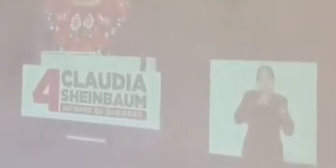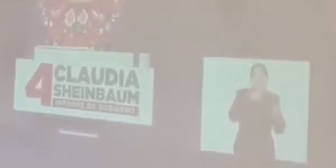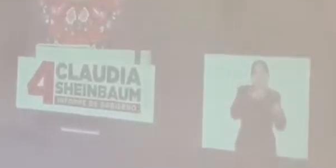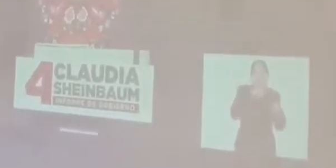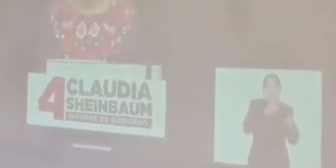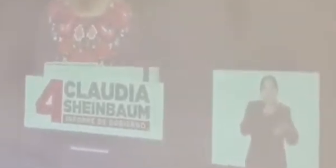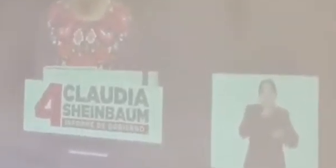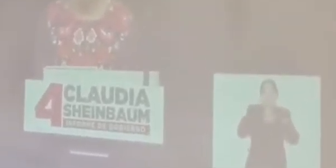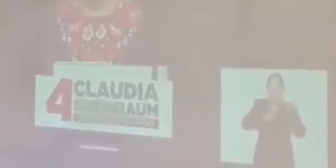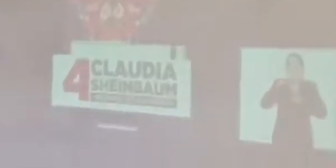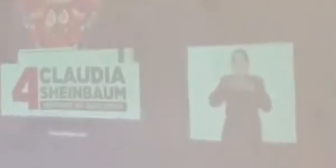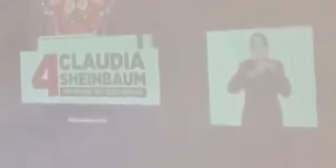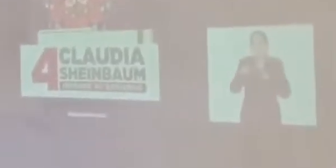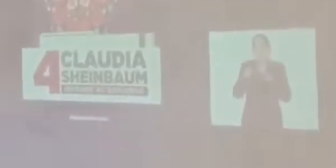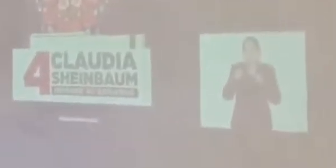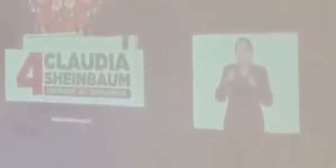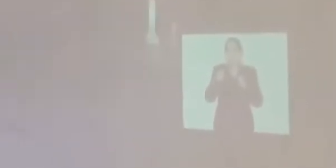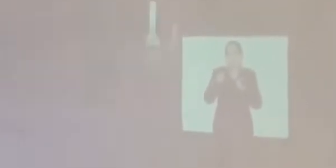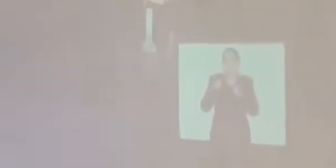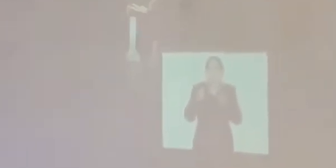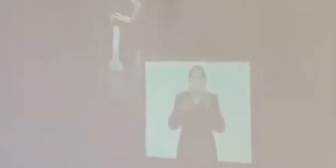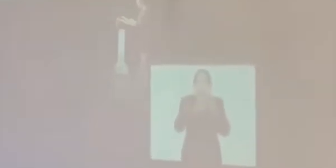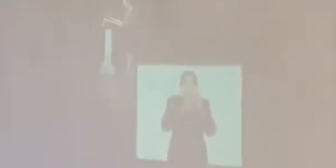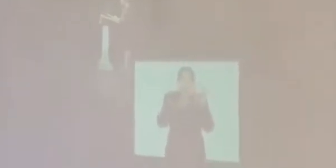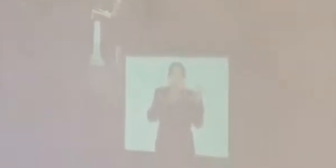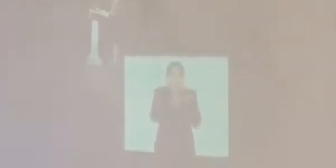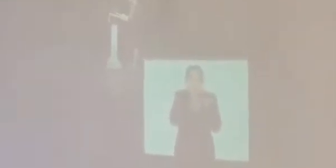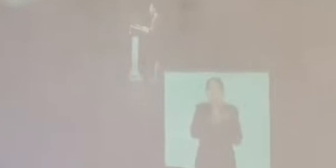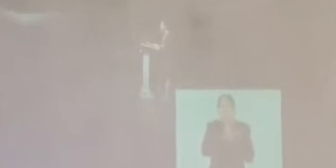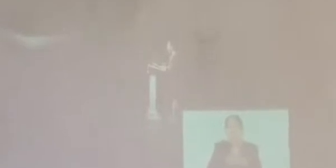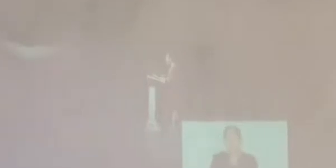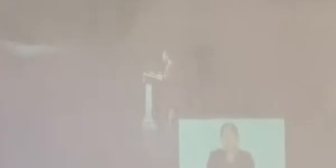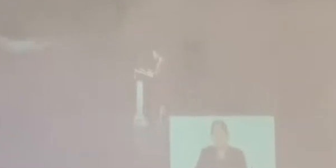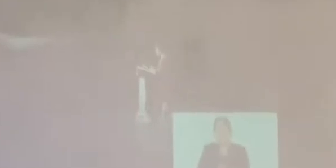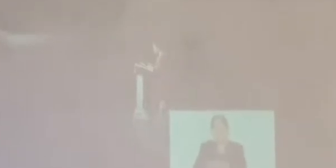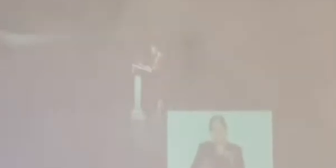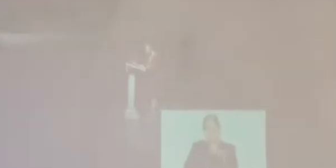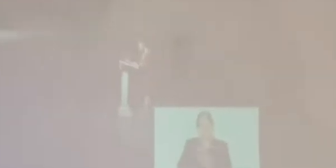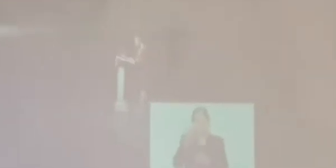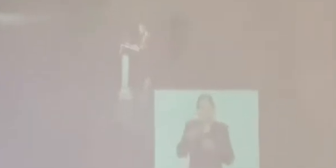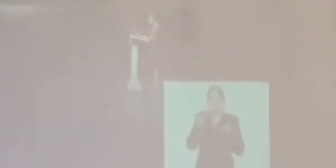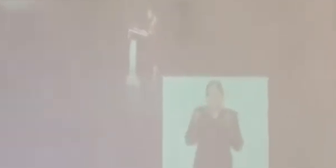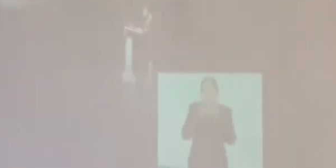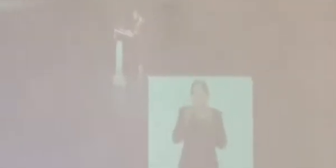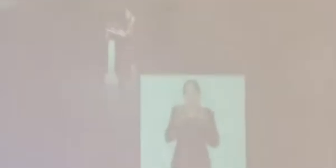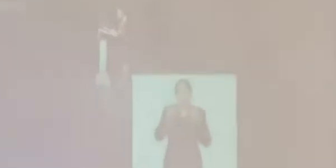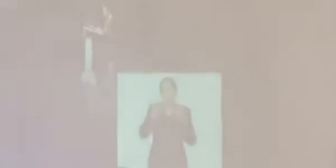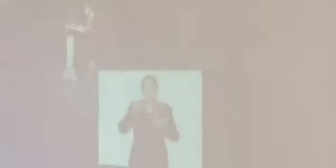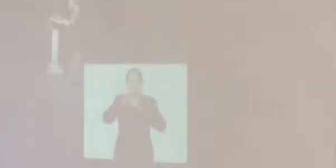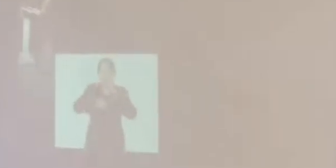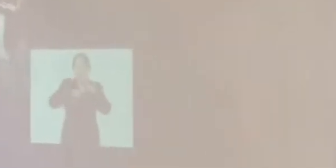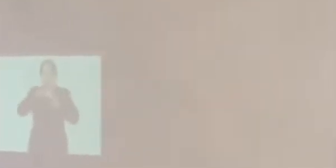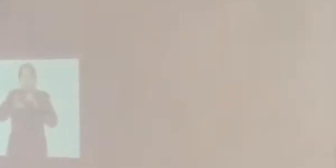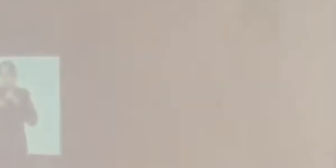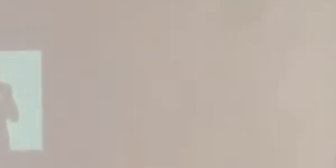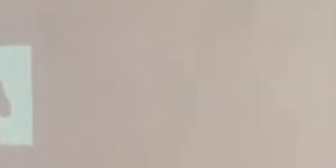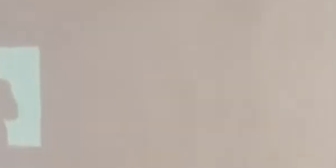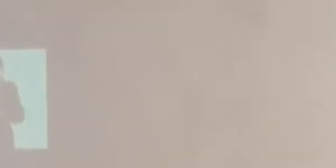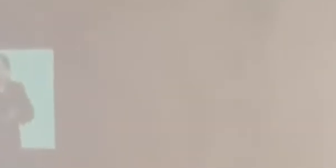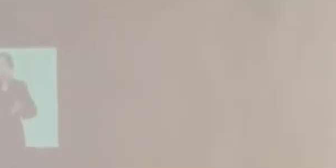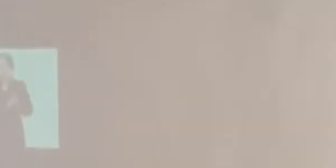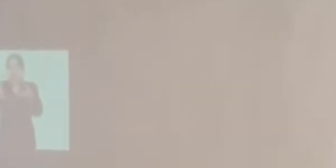por vehículos más modernos. En este año se construyeron más ciclovías que lo realizado desde hace